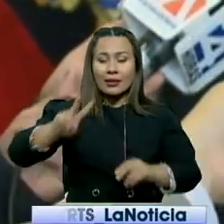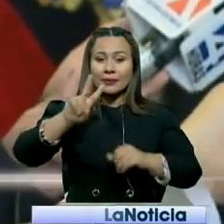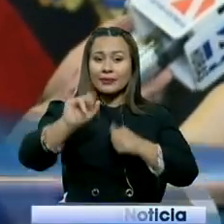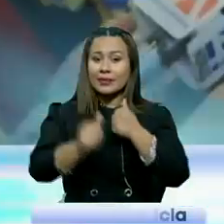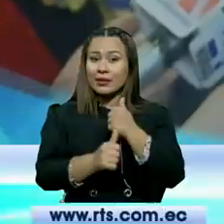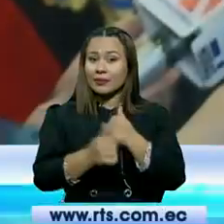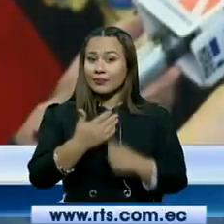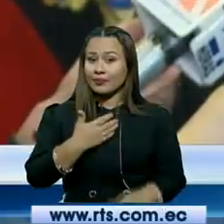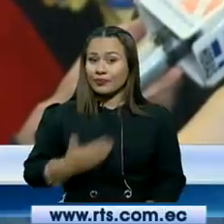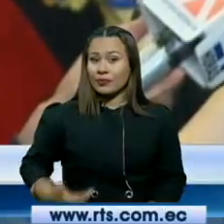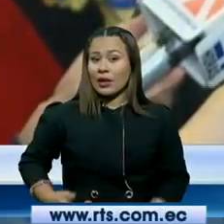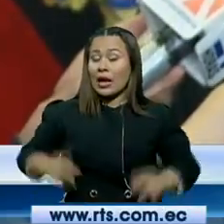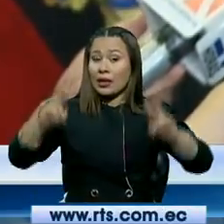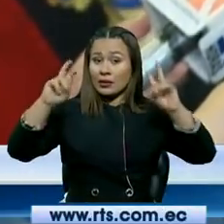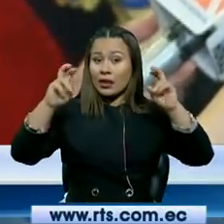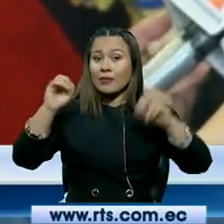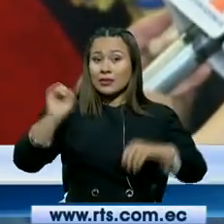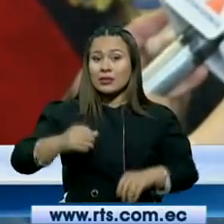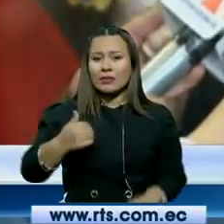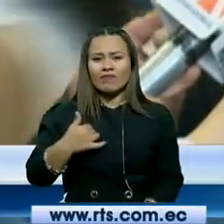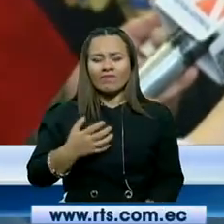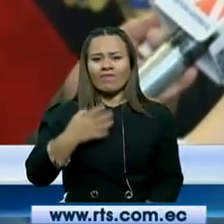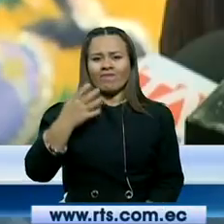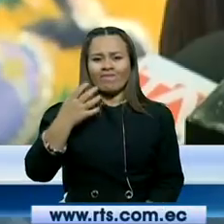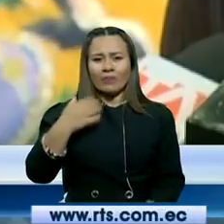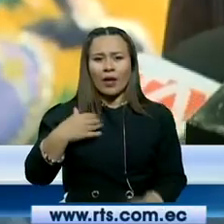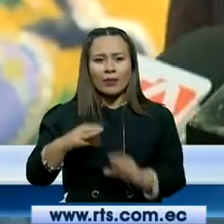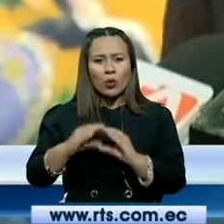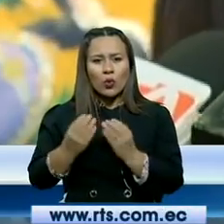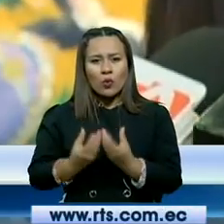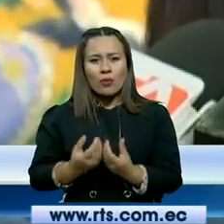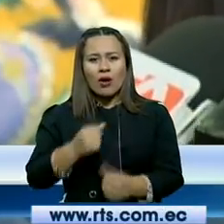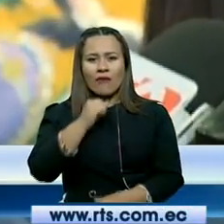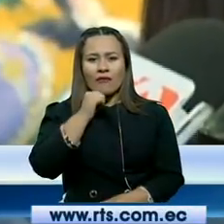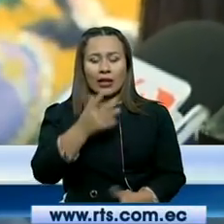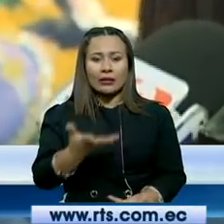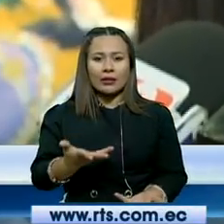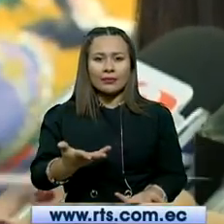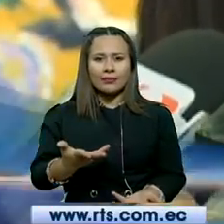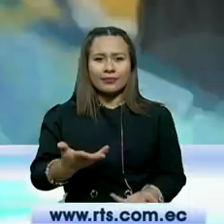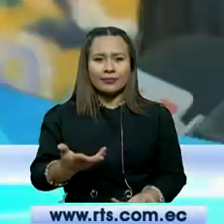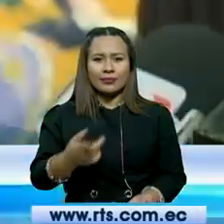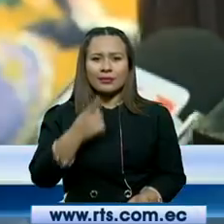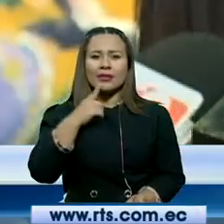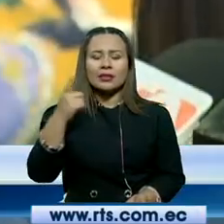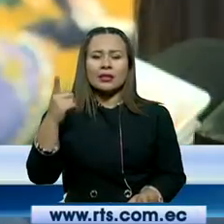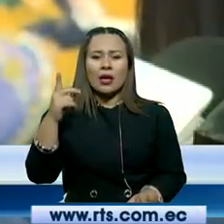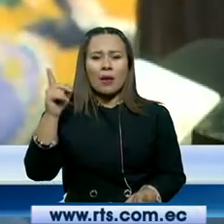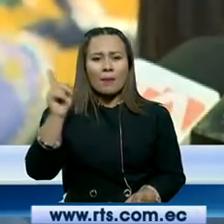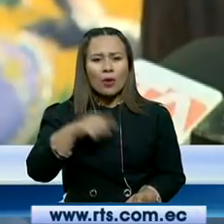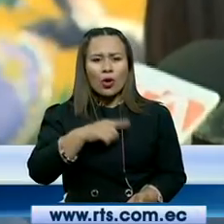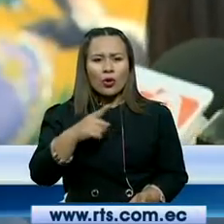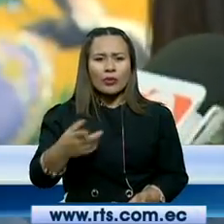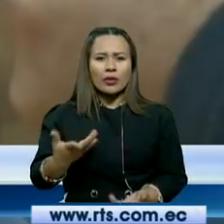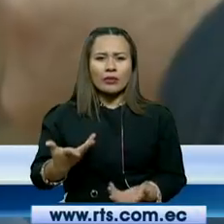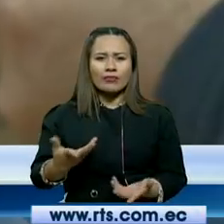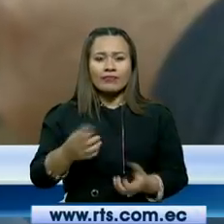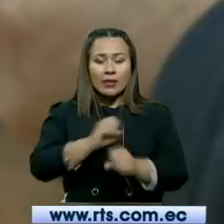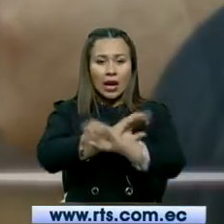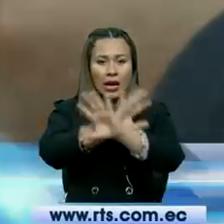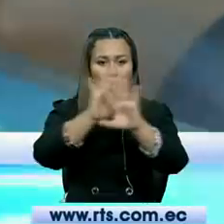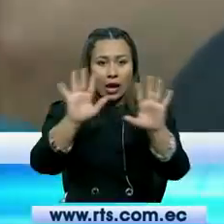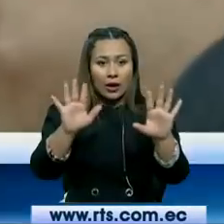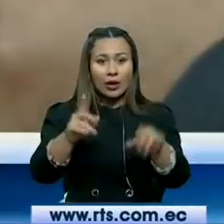vicepresidente. Es un tema que sí a nosotros nos incomoda como bancada. Que no hay por qué vender humo, dicen. Que las cosas deben quedar en claro.